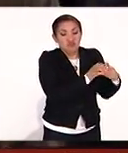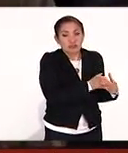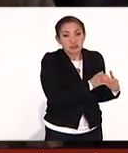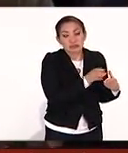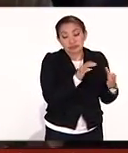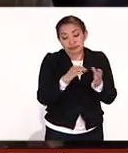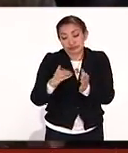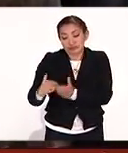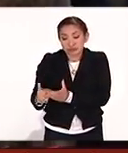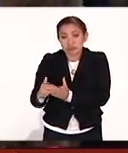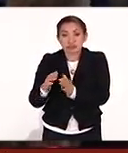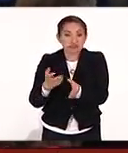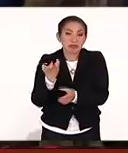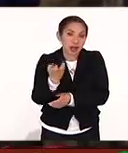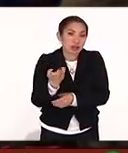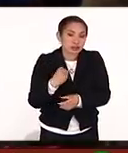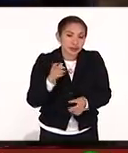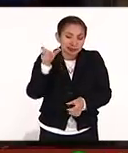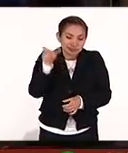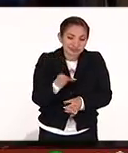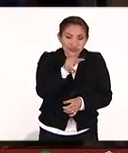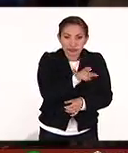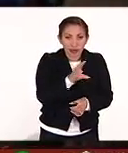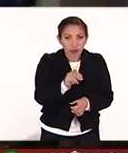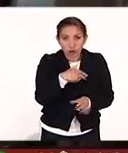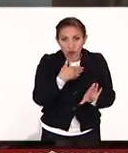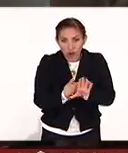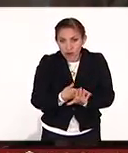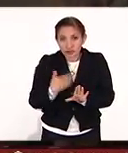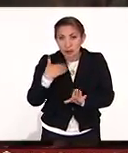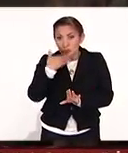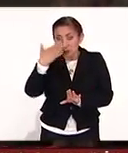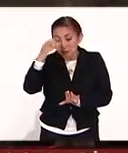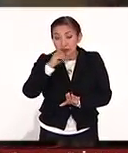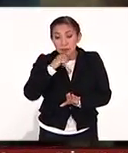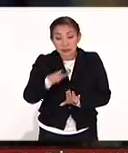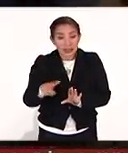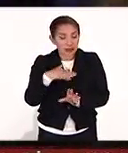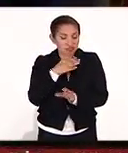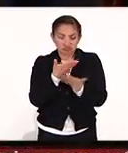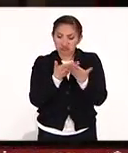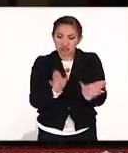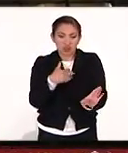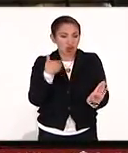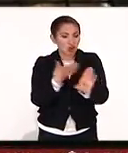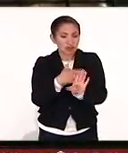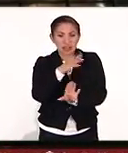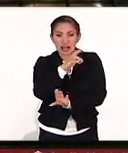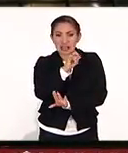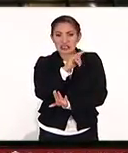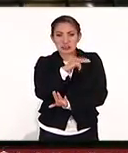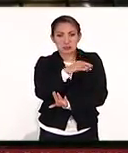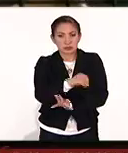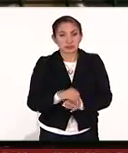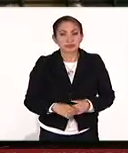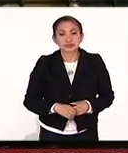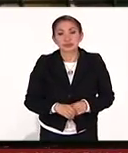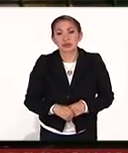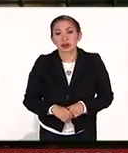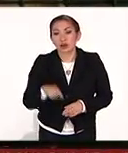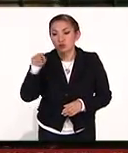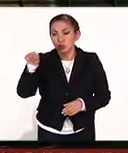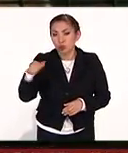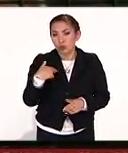que darían paso pues, a estas actitudes ya no solo en contra de los musulmanes, sino franca y abiertamente racistas. Javier, tú estás